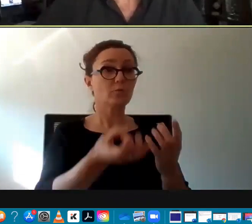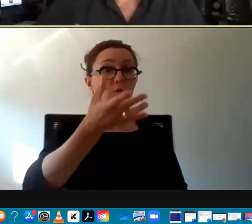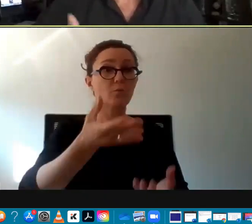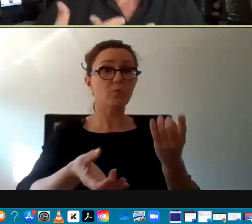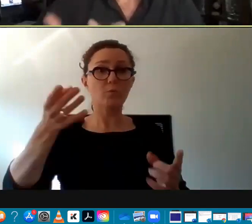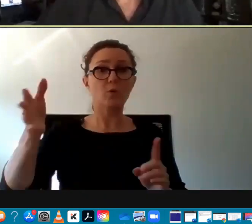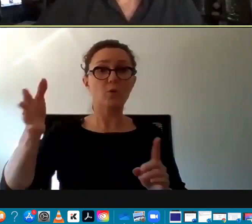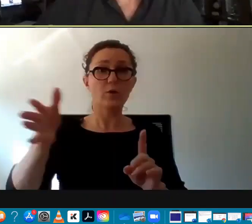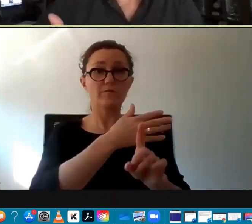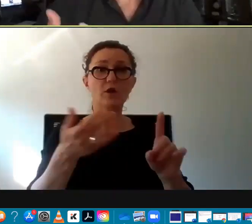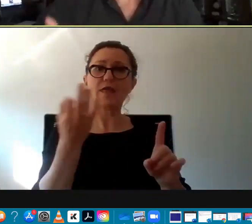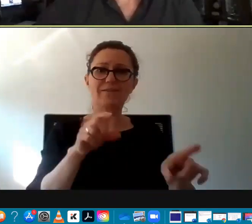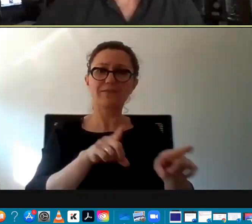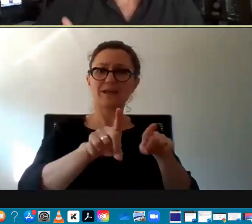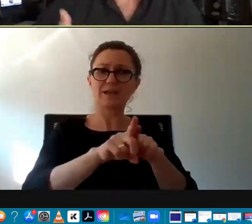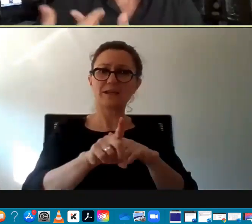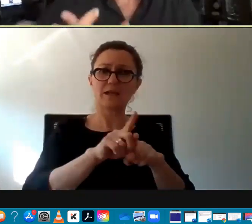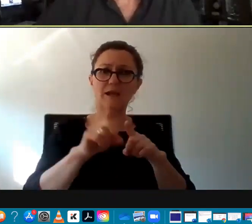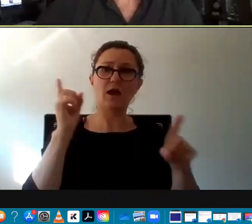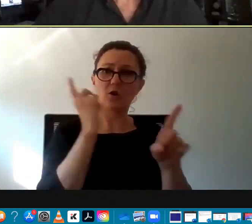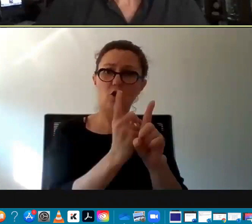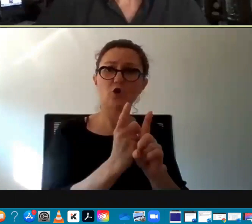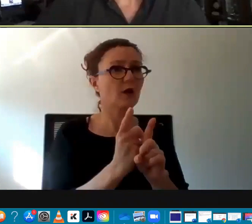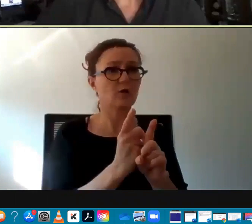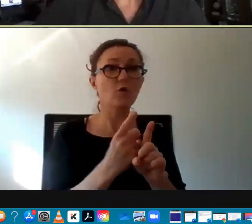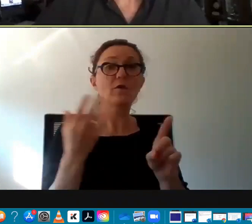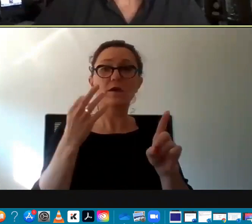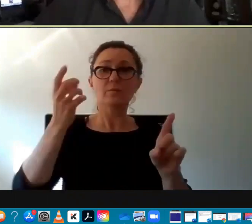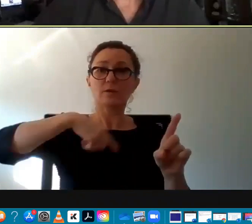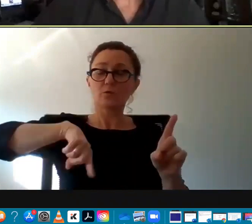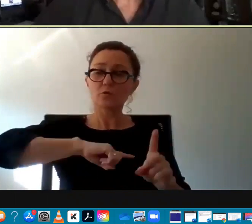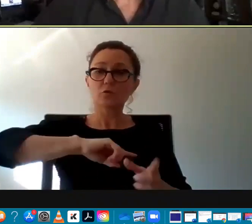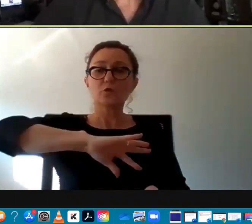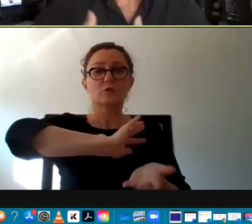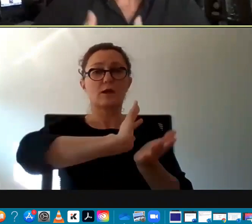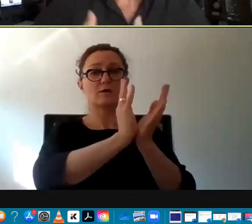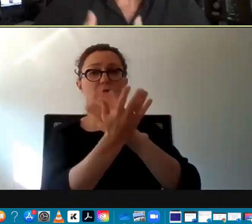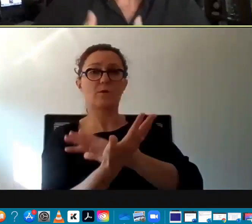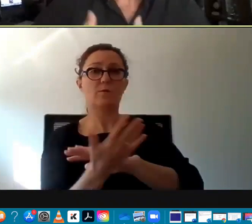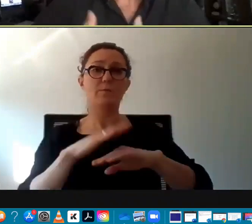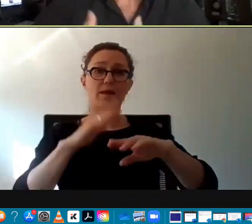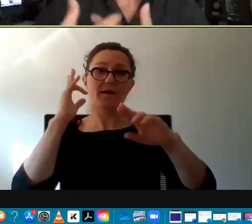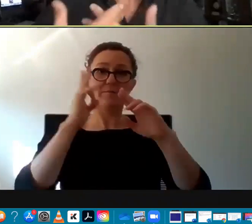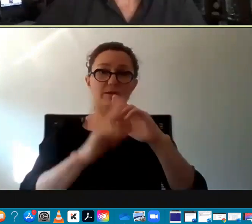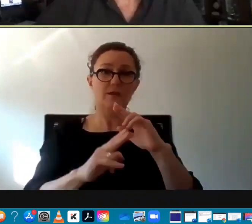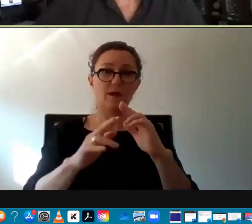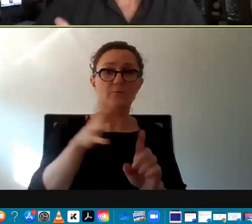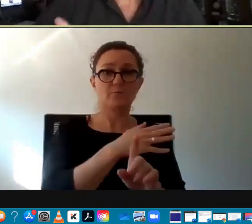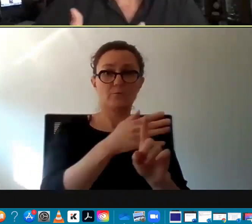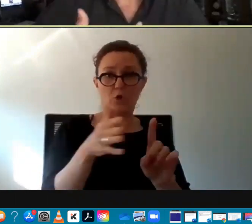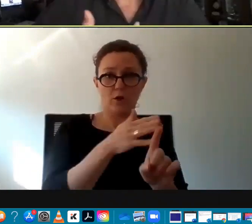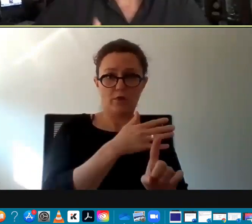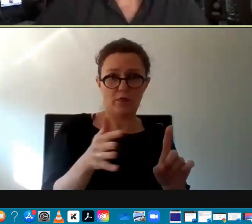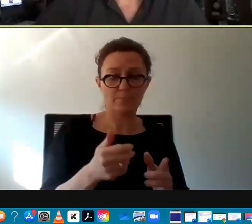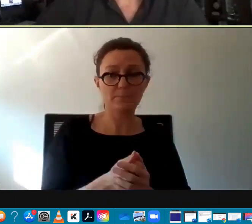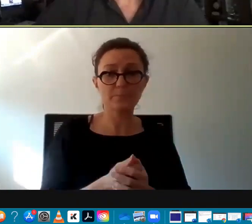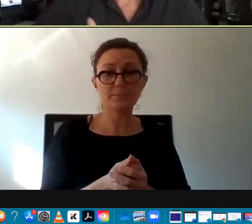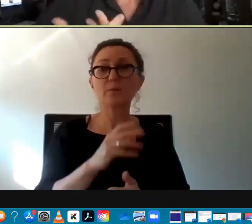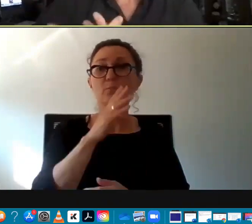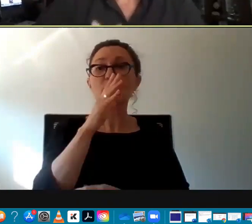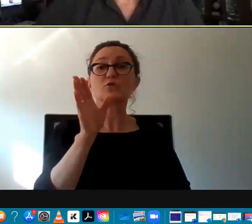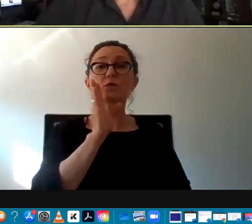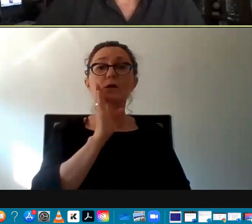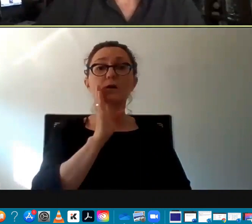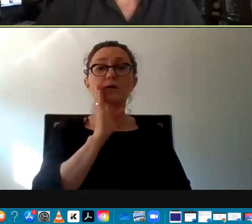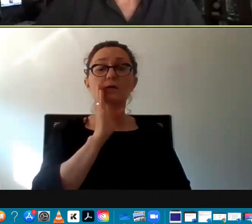las referencias que utilizan estos hombres para ejercer la violencia. Por eso decía antes, y